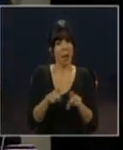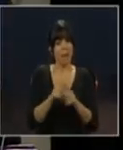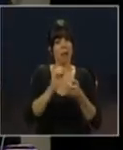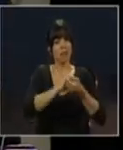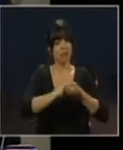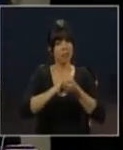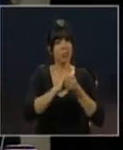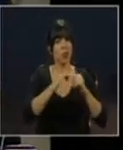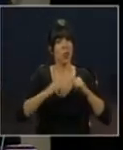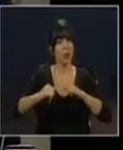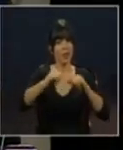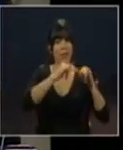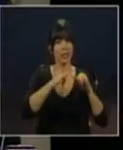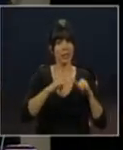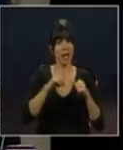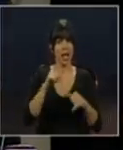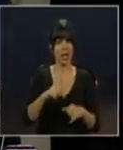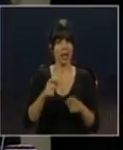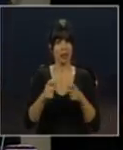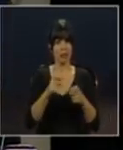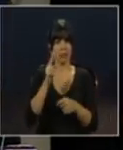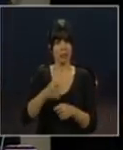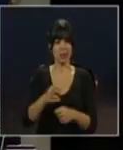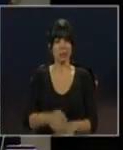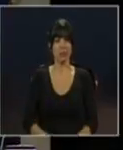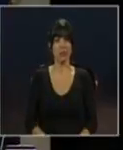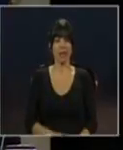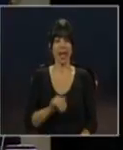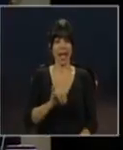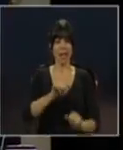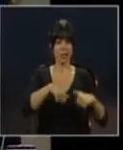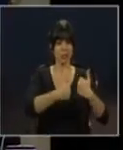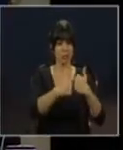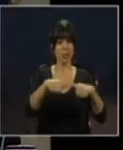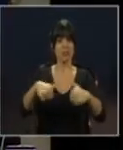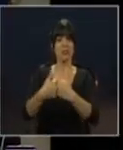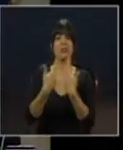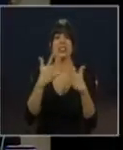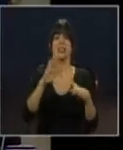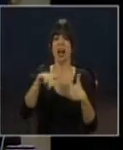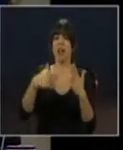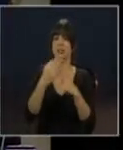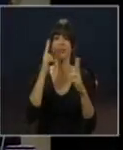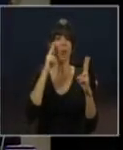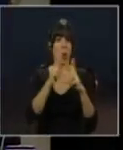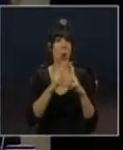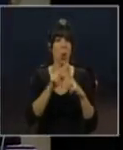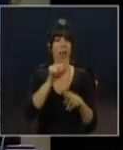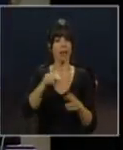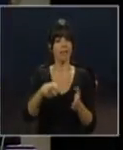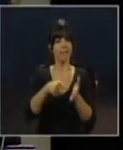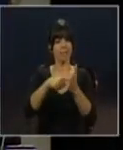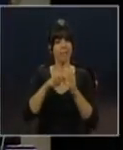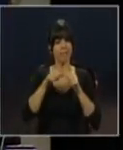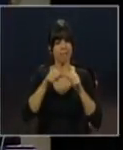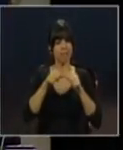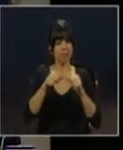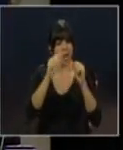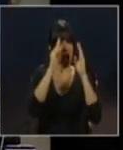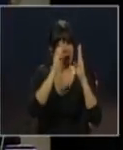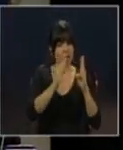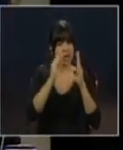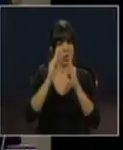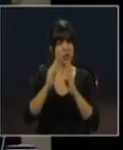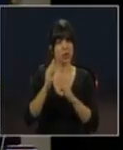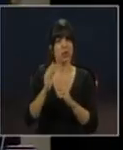solidarios y universales, que éste administra. Esos desafíos son bien conocidos y requerirán de una permanente atención de parte